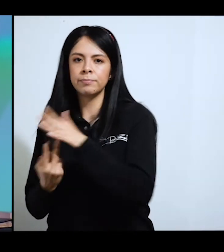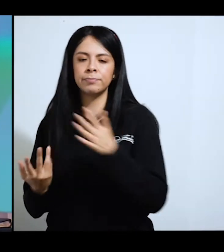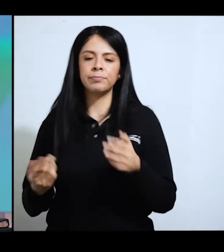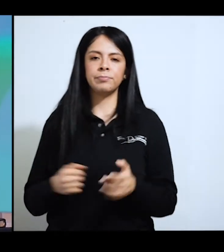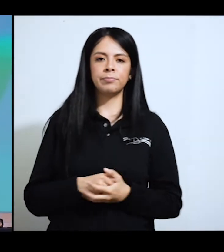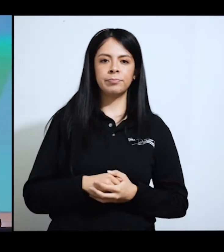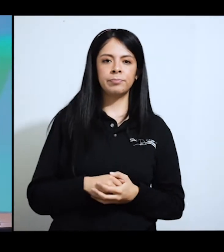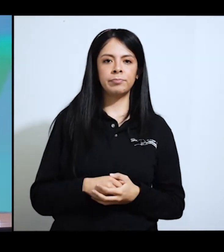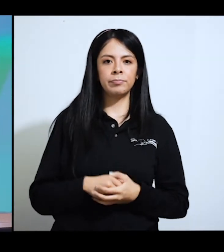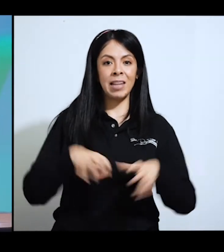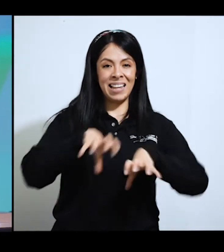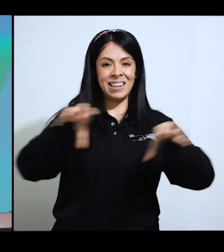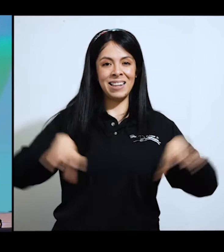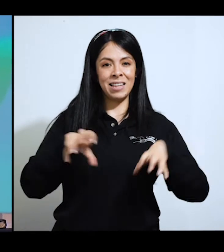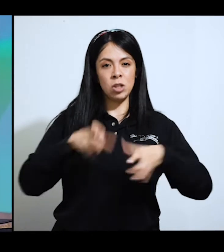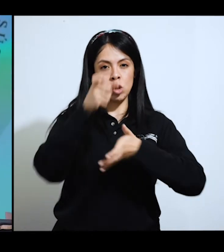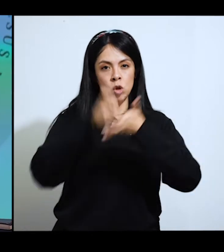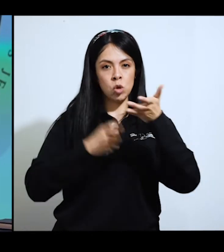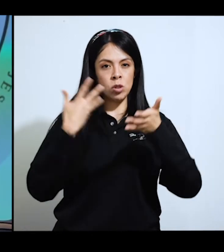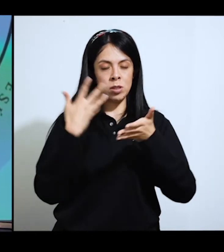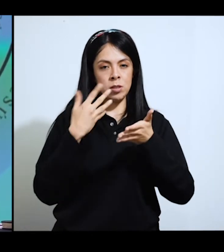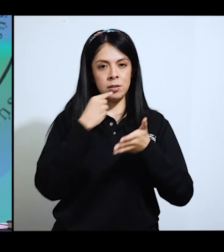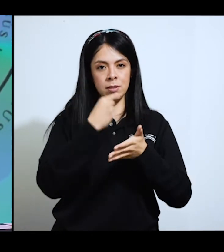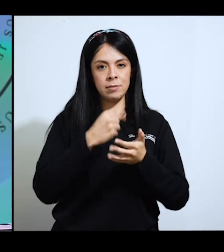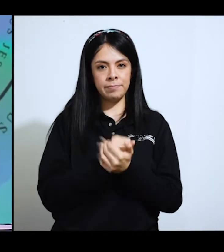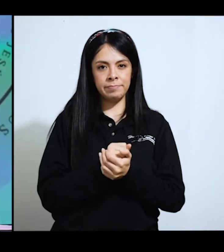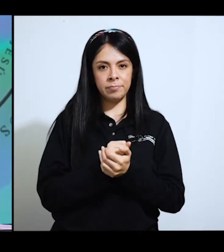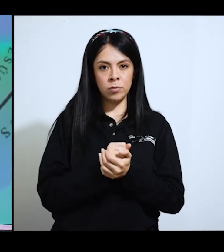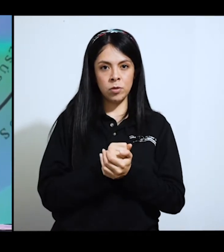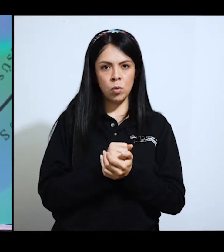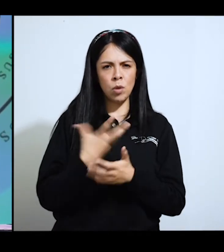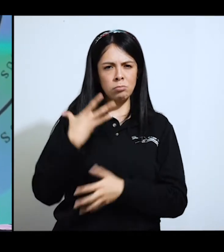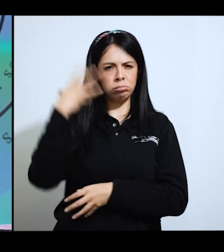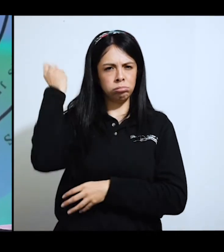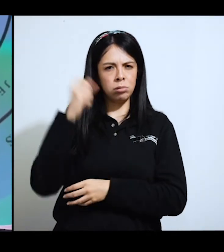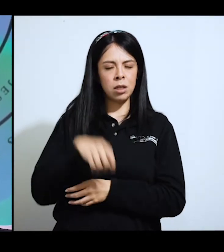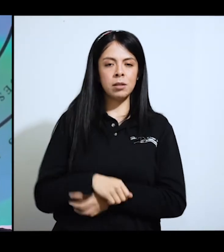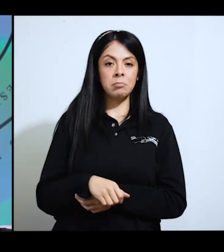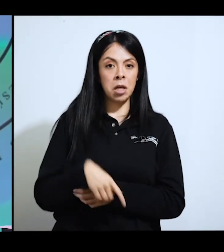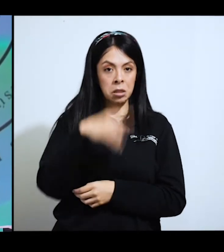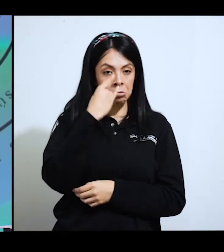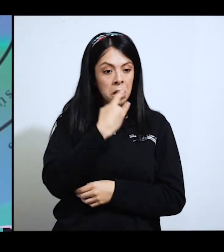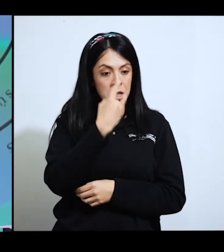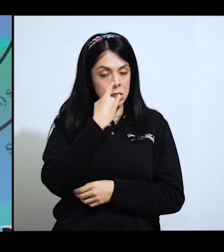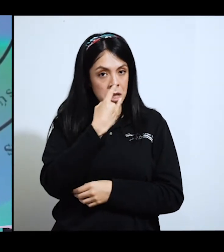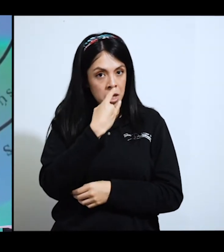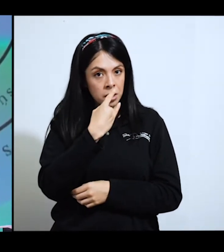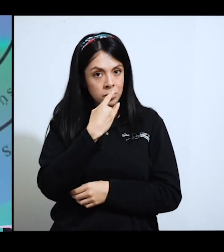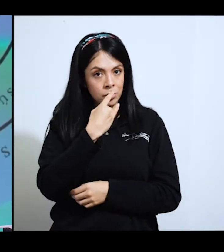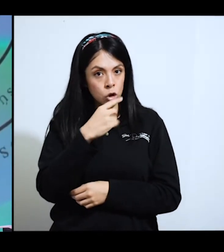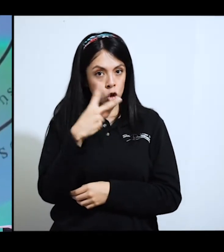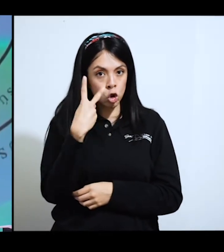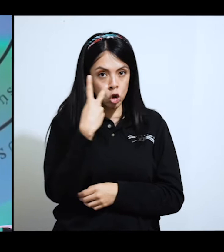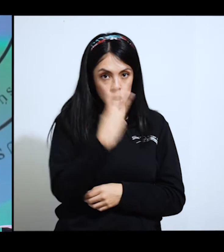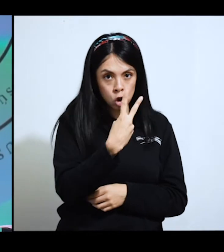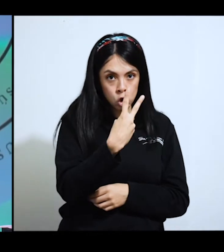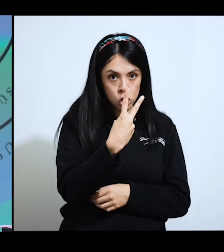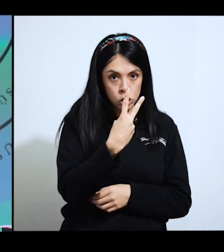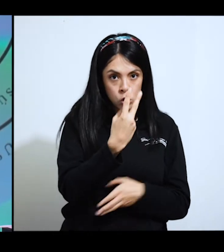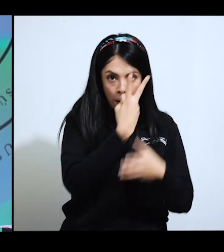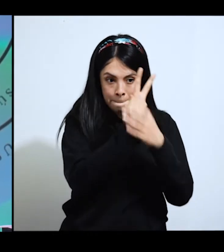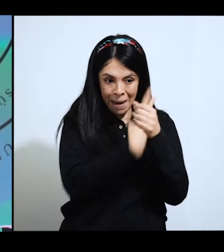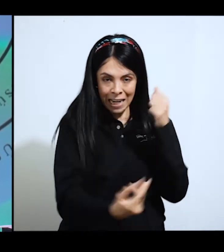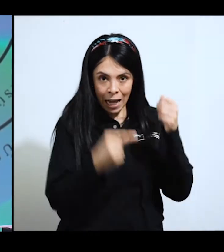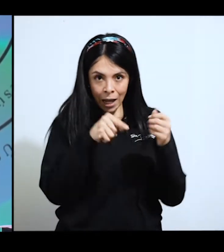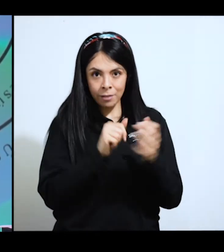Satanás. En Hechos capítulo 5 vemos una historia muy interesante acerca de dos miembros de